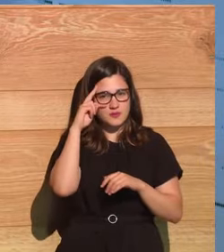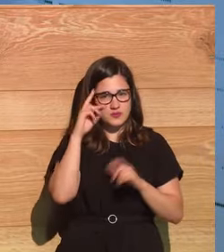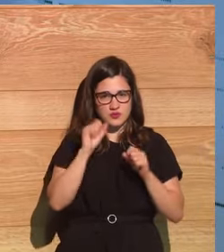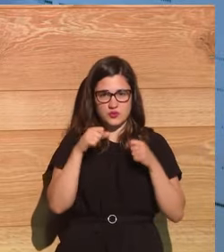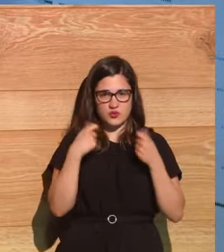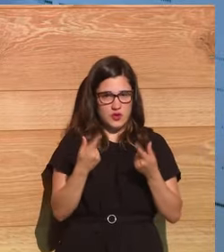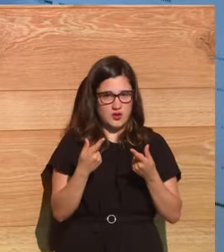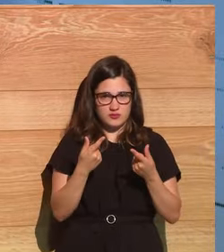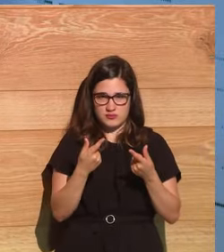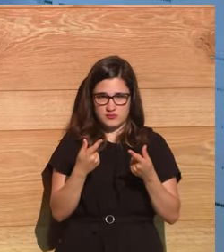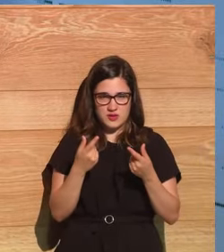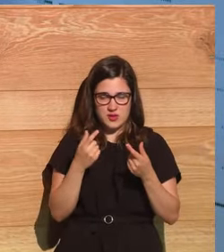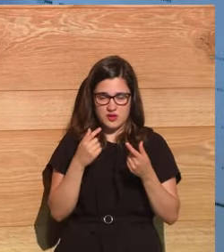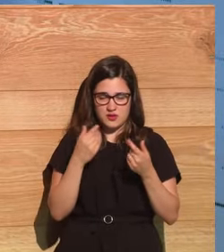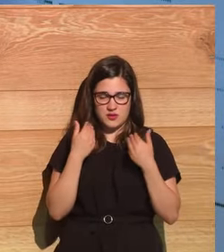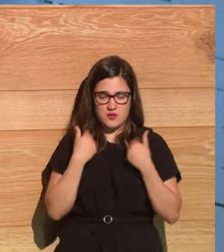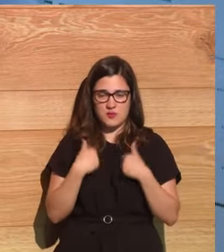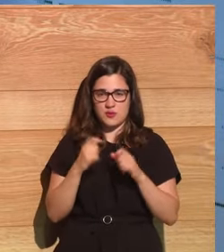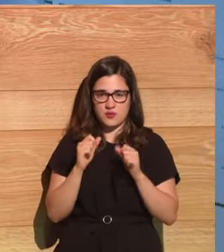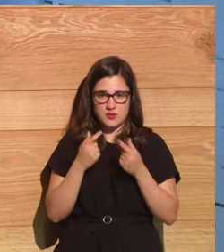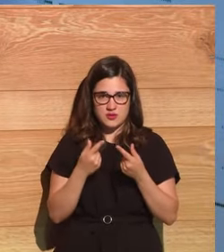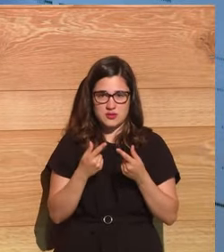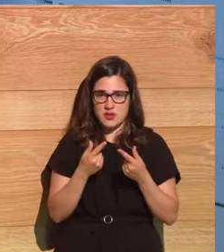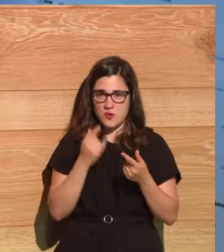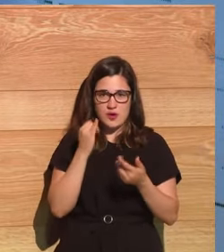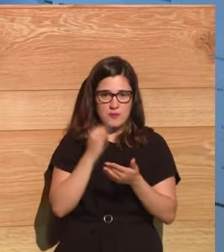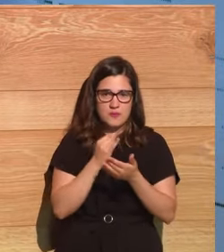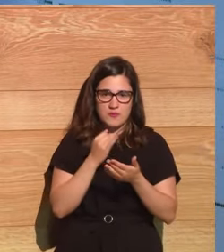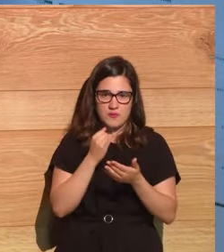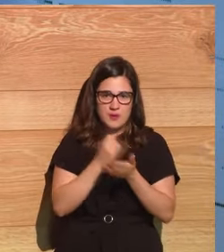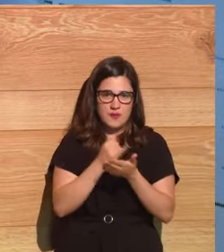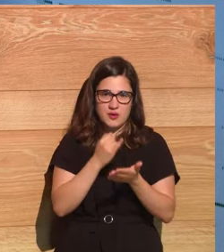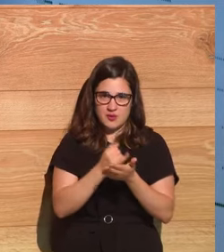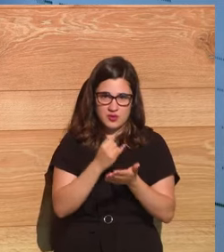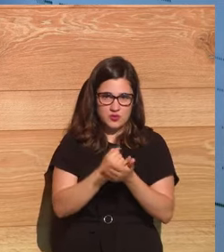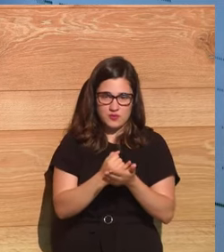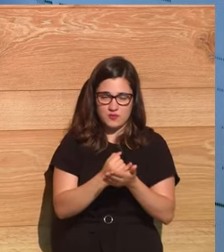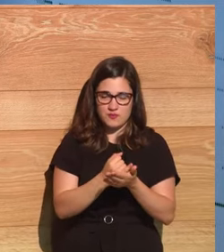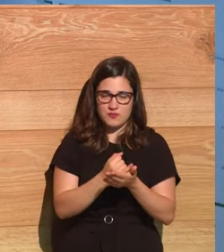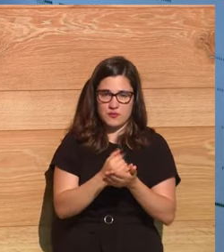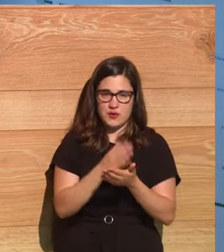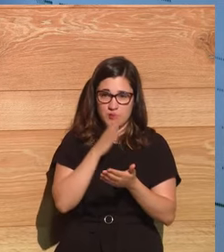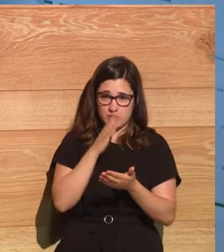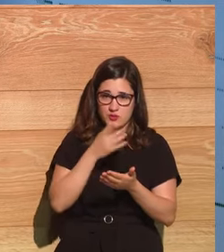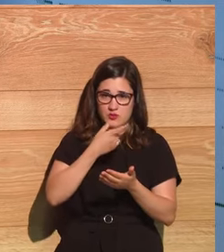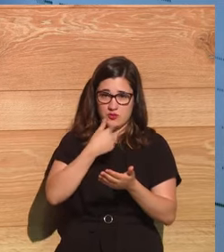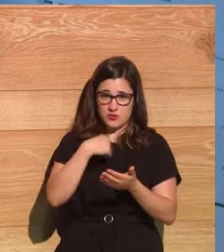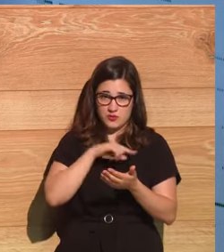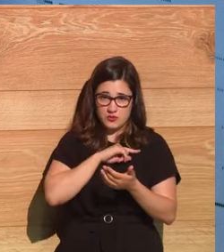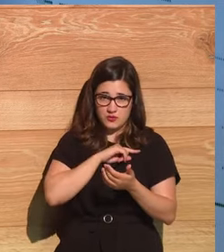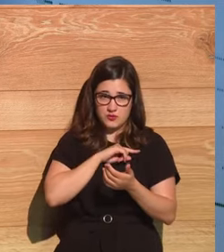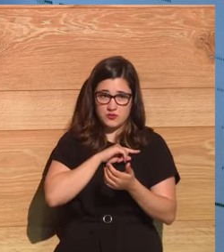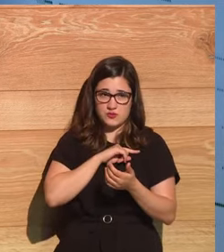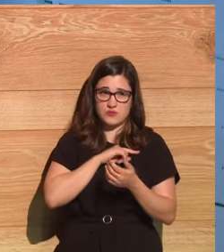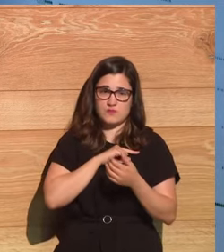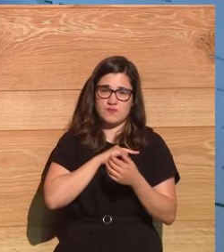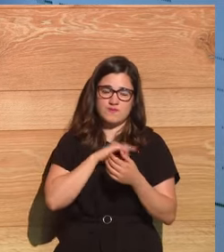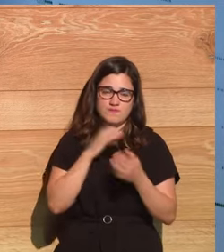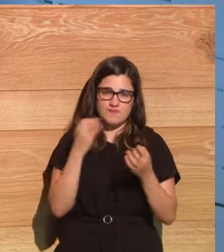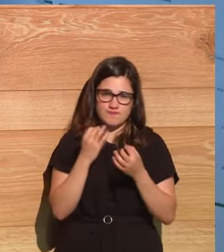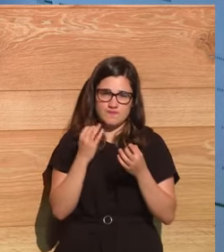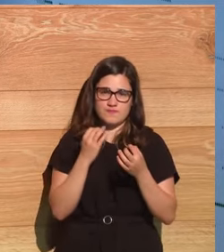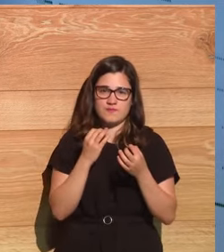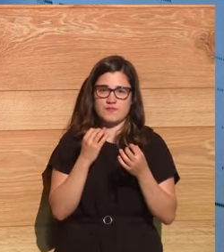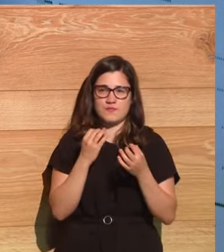de la naturaleza humana, sí, lo que hemos vivido en la pandemia, porque hemos tenido que enfrentarnos y voy a decir convivir o tratar de